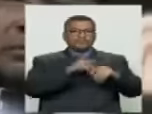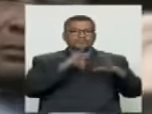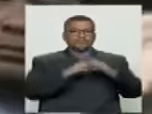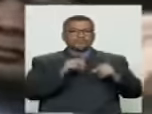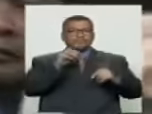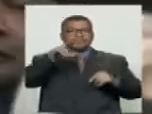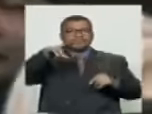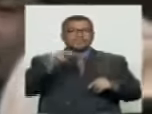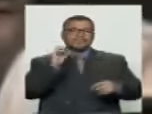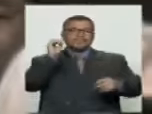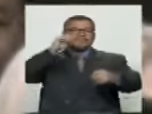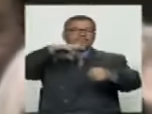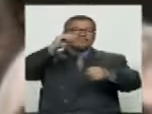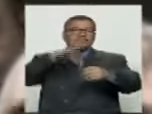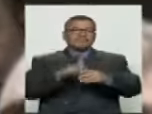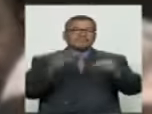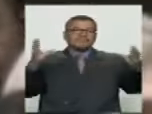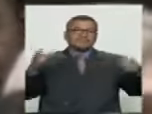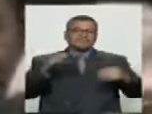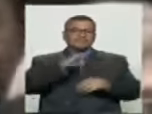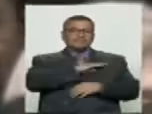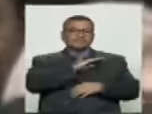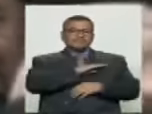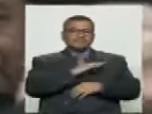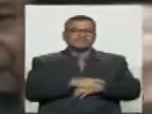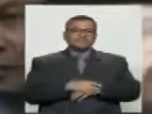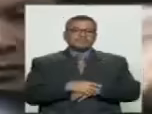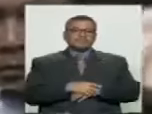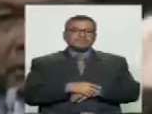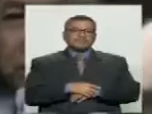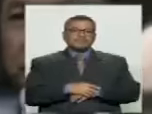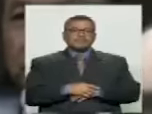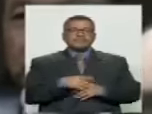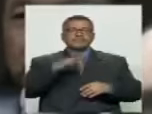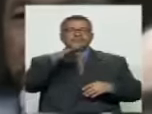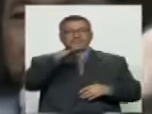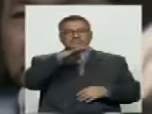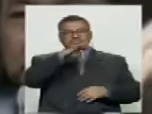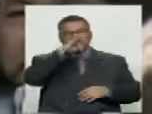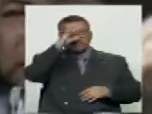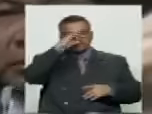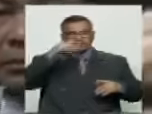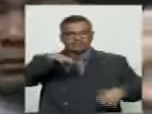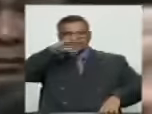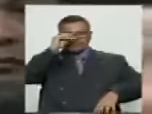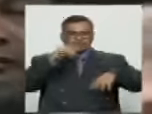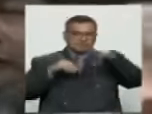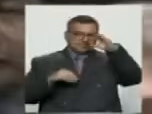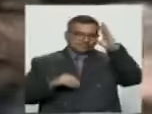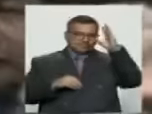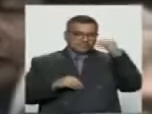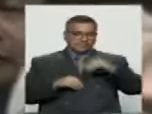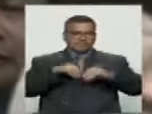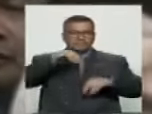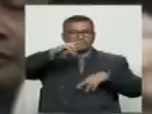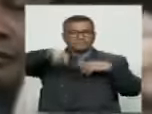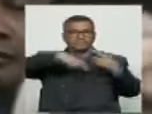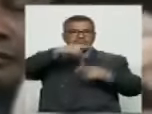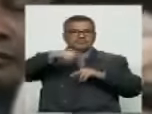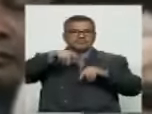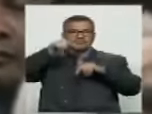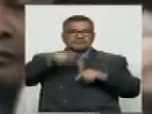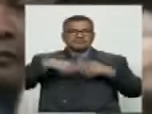bombas. Con mi comandante Fidel Castro aprendí que el